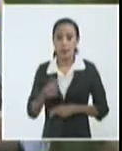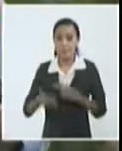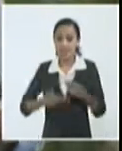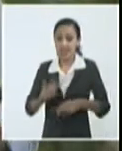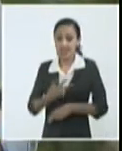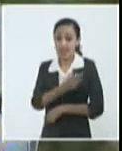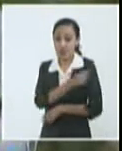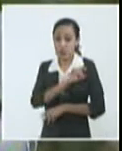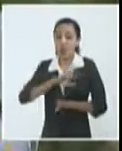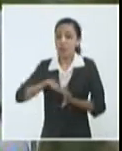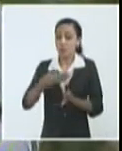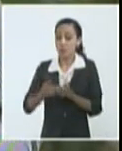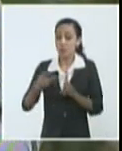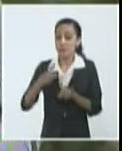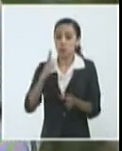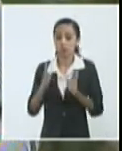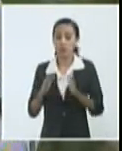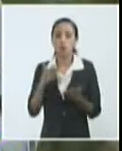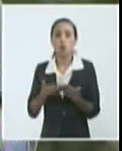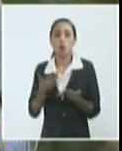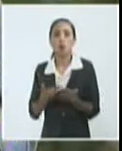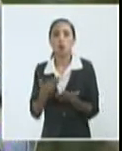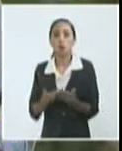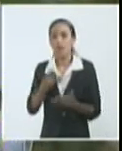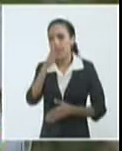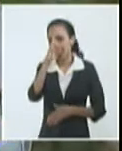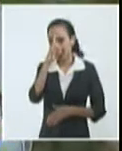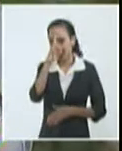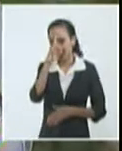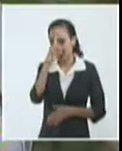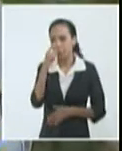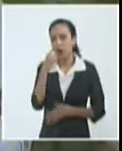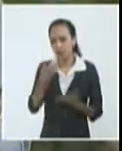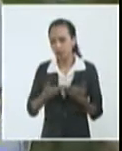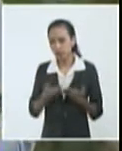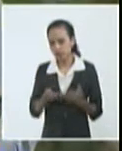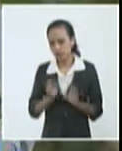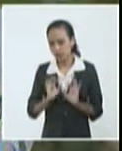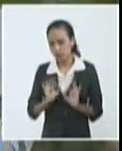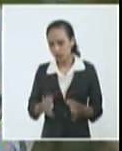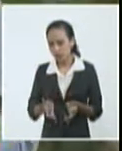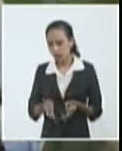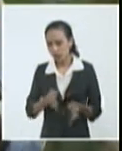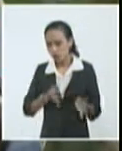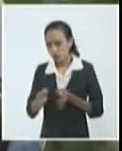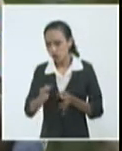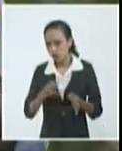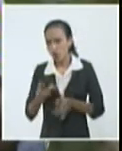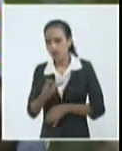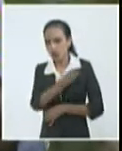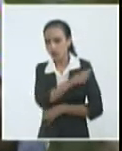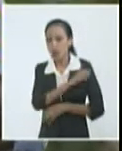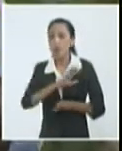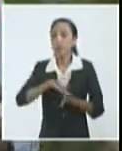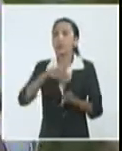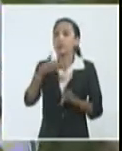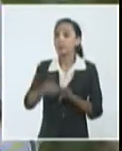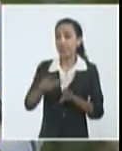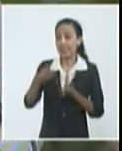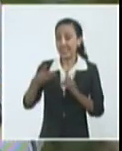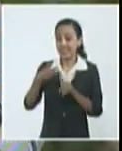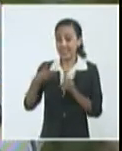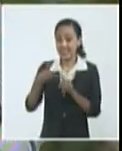Después fue a los ensayos clínicos necesarios para comprobar la seguridad de esas vacunas. Después pasamos al estudio